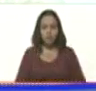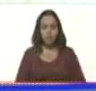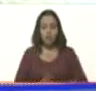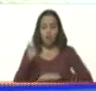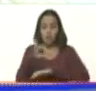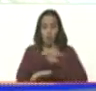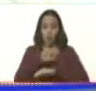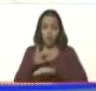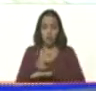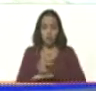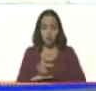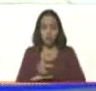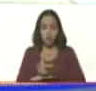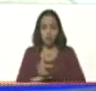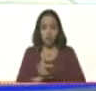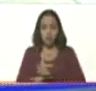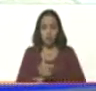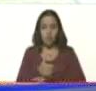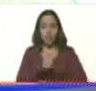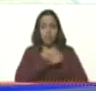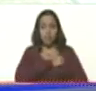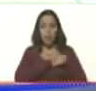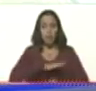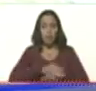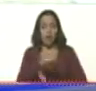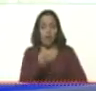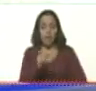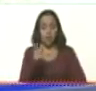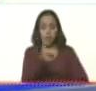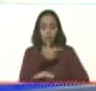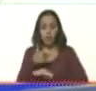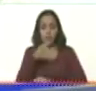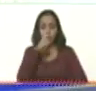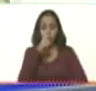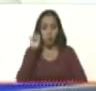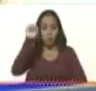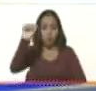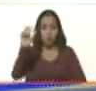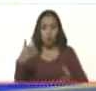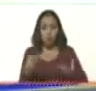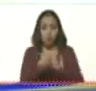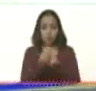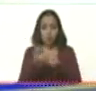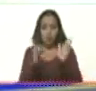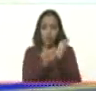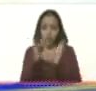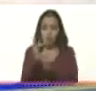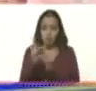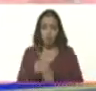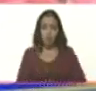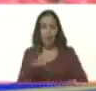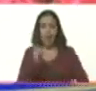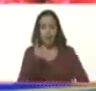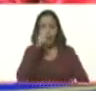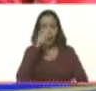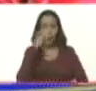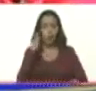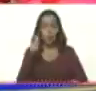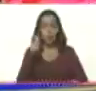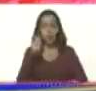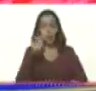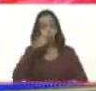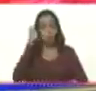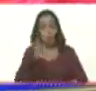gobierno cristiano, porque cuando está gobernando Maduro, está gobernando Cristo, está gobernando el pueblo de